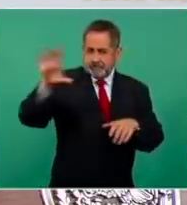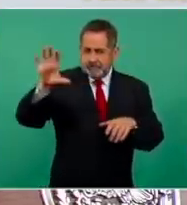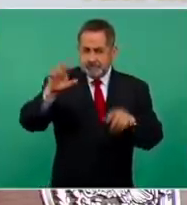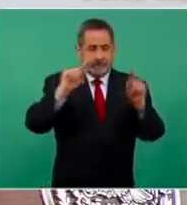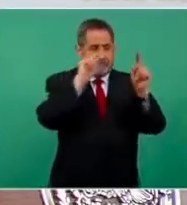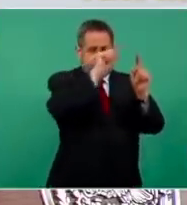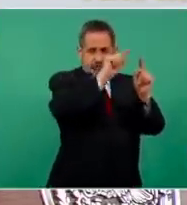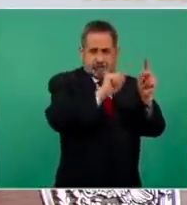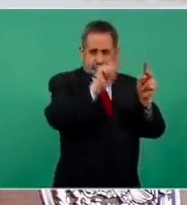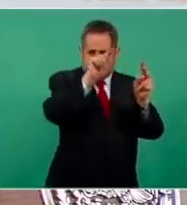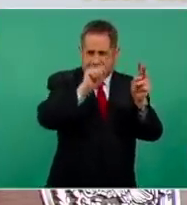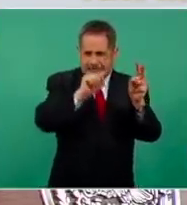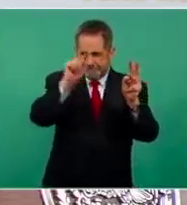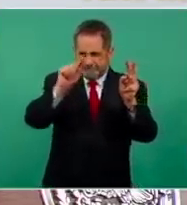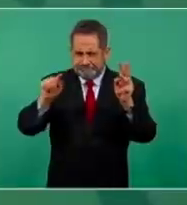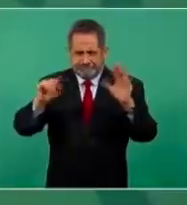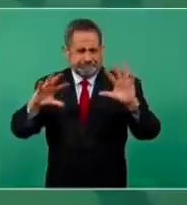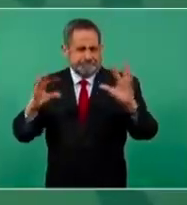129.